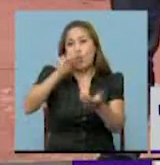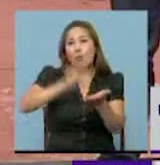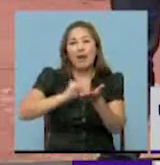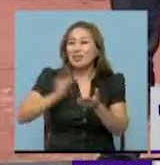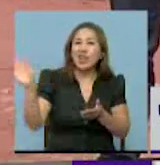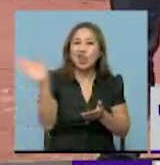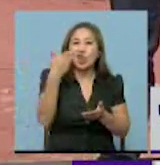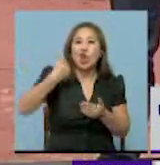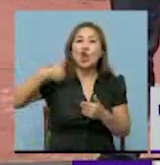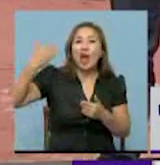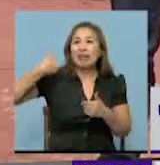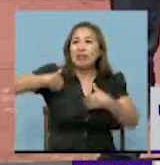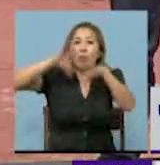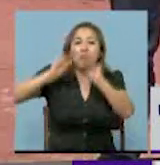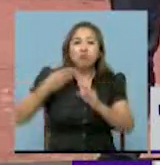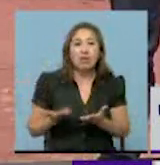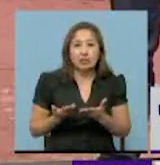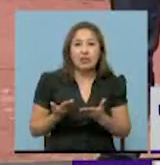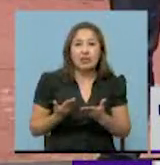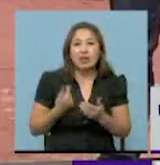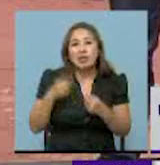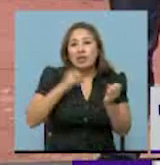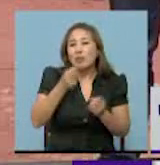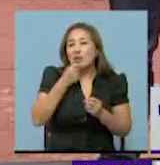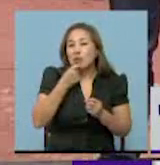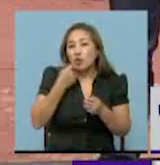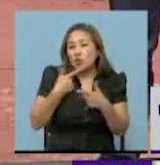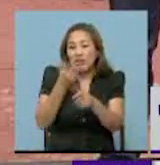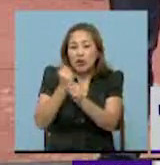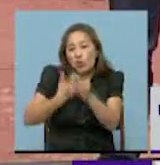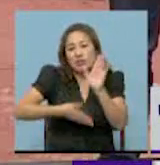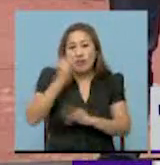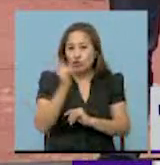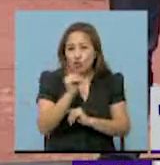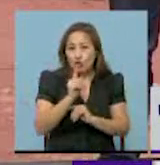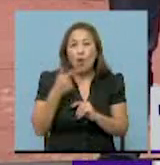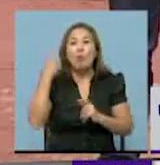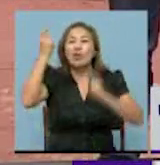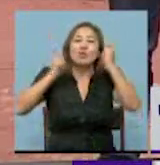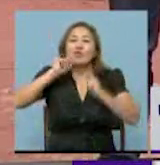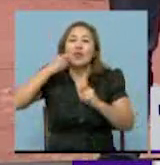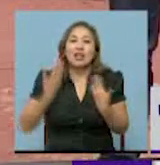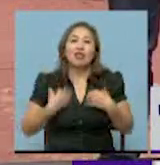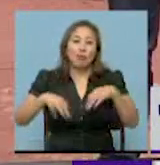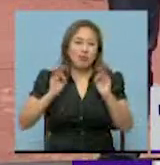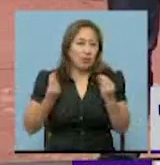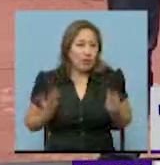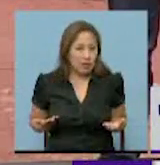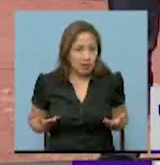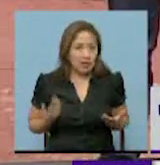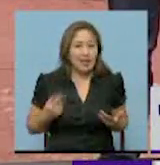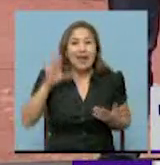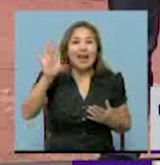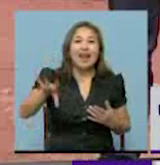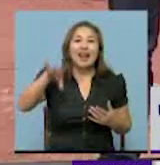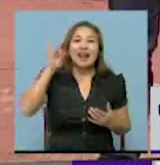país sin que tengan que resignarse a abandonar su lugar. Porque el sueño más lindo y completo es